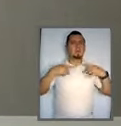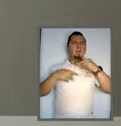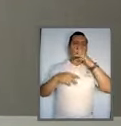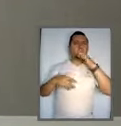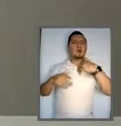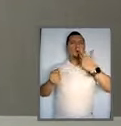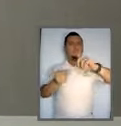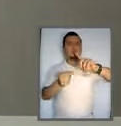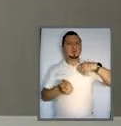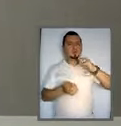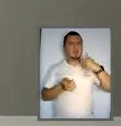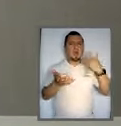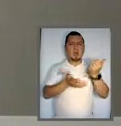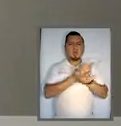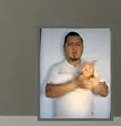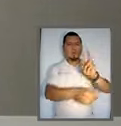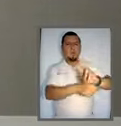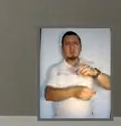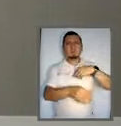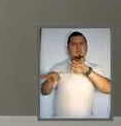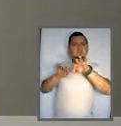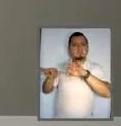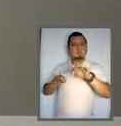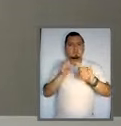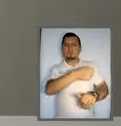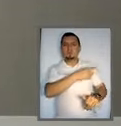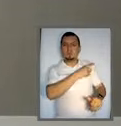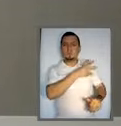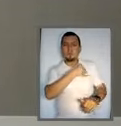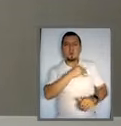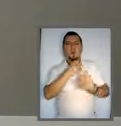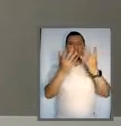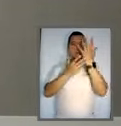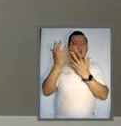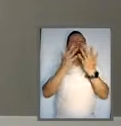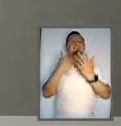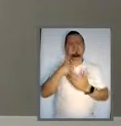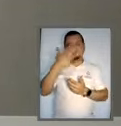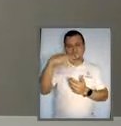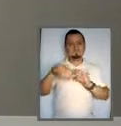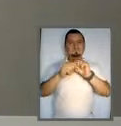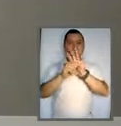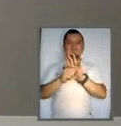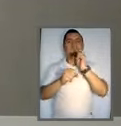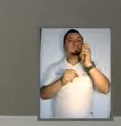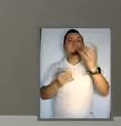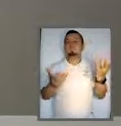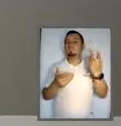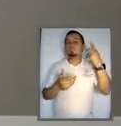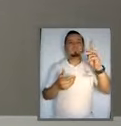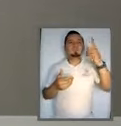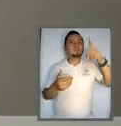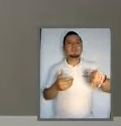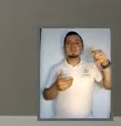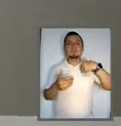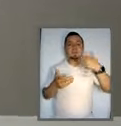pueden ser lo que estábamos esperando, pero tampoco estábamos esperando una contingencia sanitaria como es la pandemia del COVID-19. Agradezco